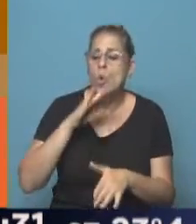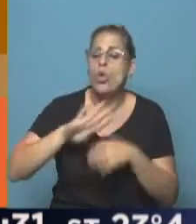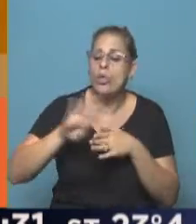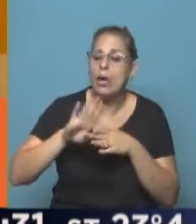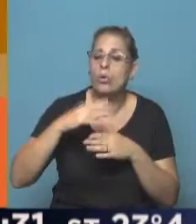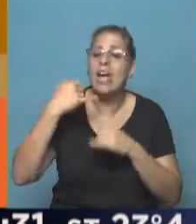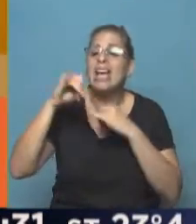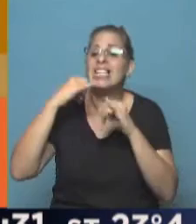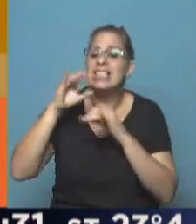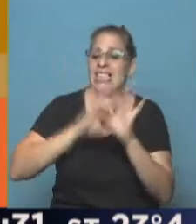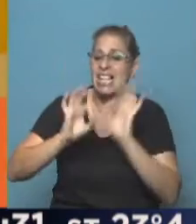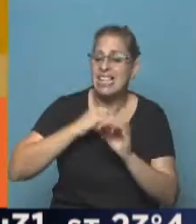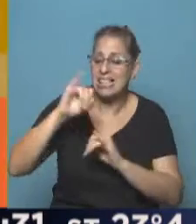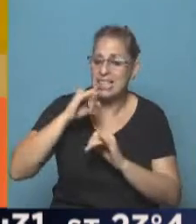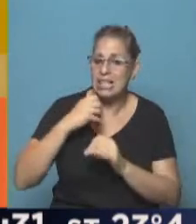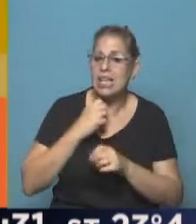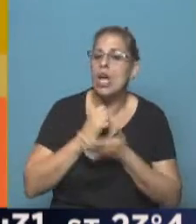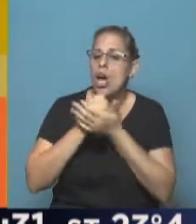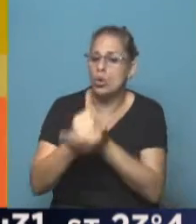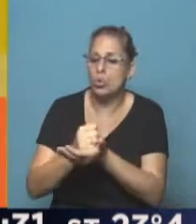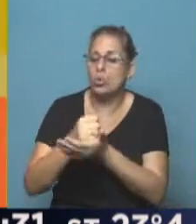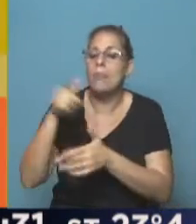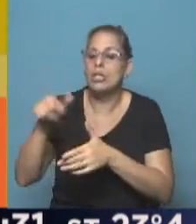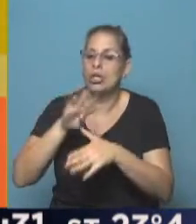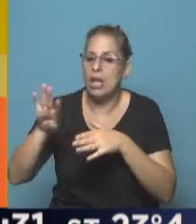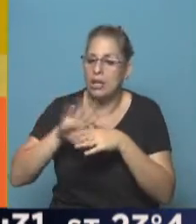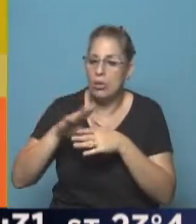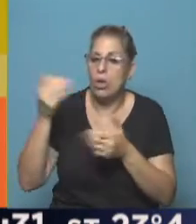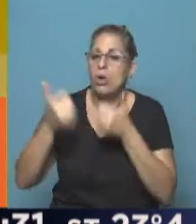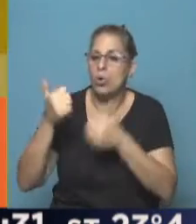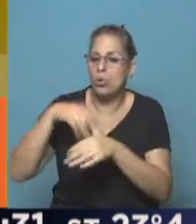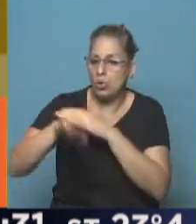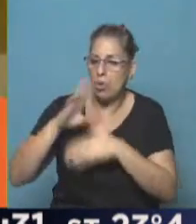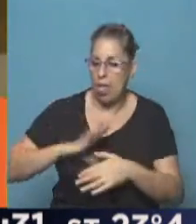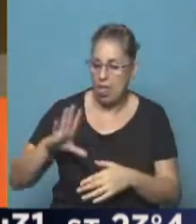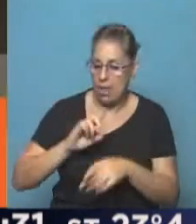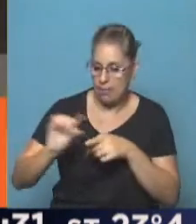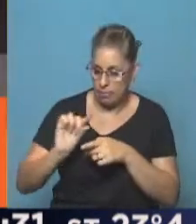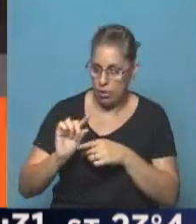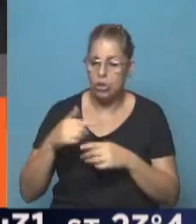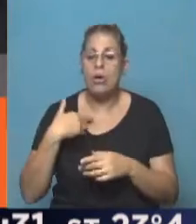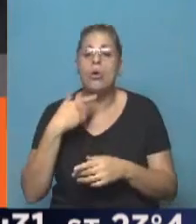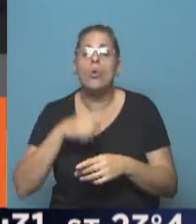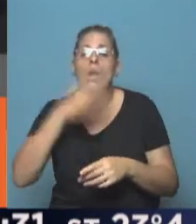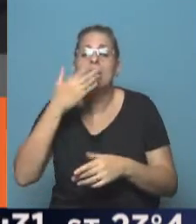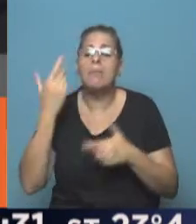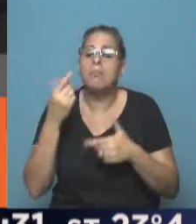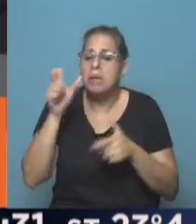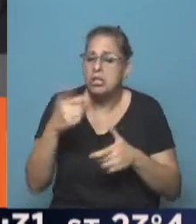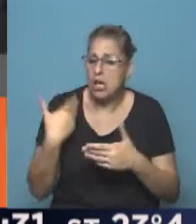tasa de interés subsidiada a un deudor que se encuentra en concurso preventivo. Y esto lo puede hacer cualquier acreedor, porque es